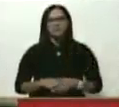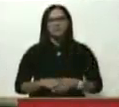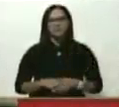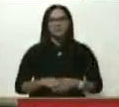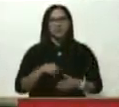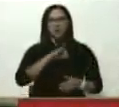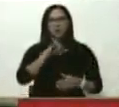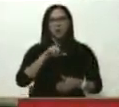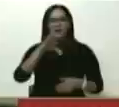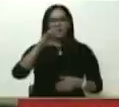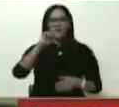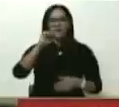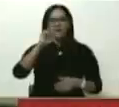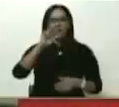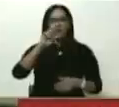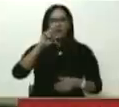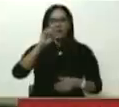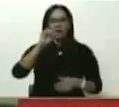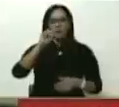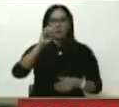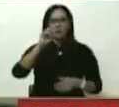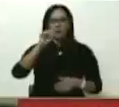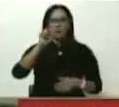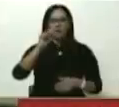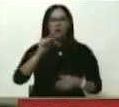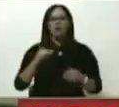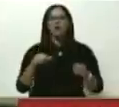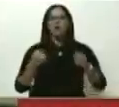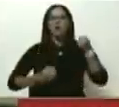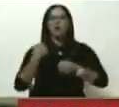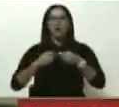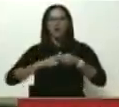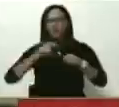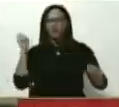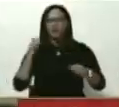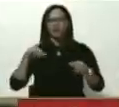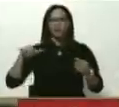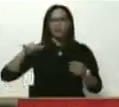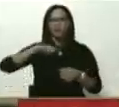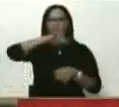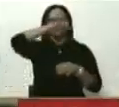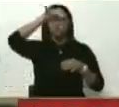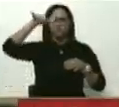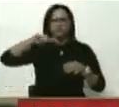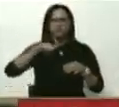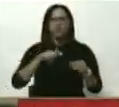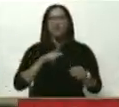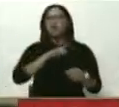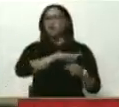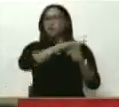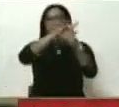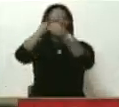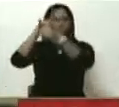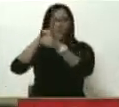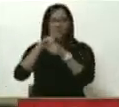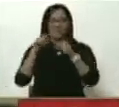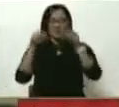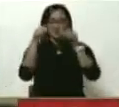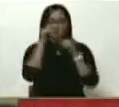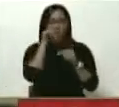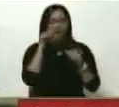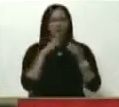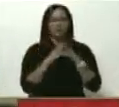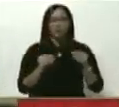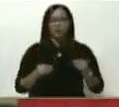aquí, con carros apropiados, con drones para que firmaran todo, con los militares pulitos, para que estuvieran